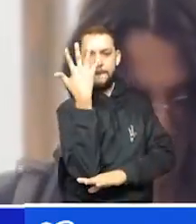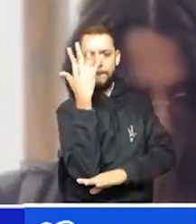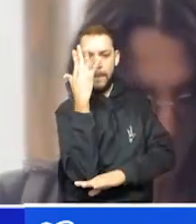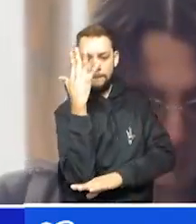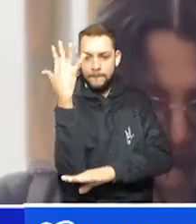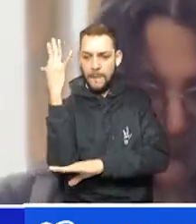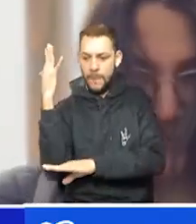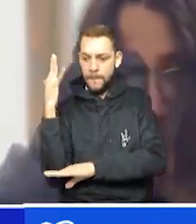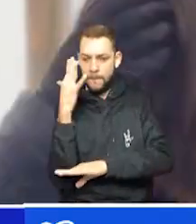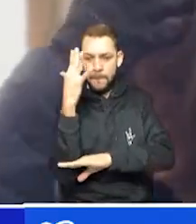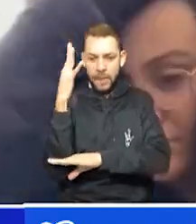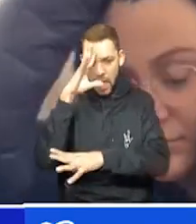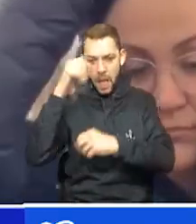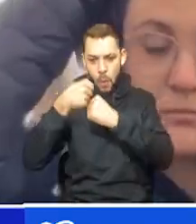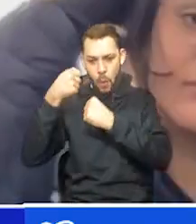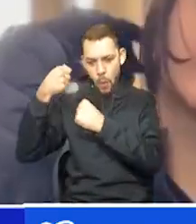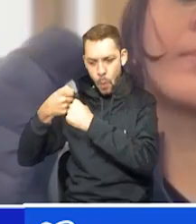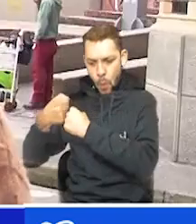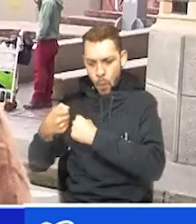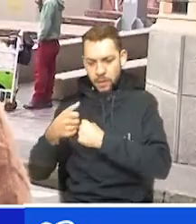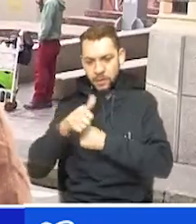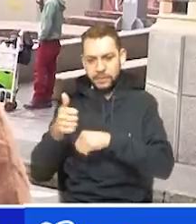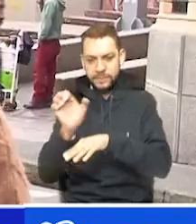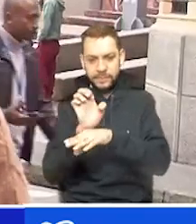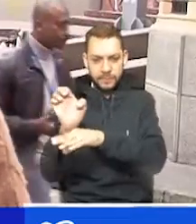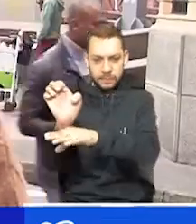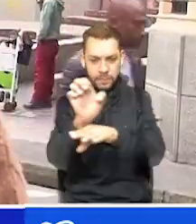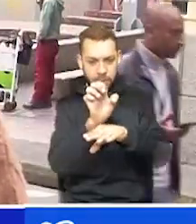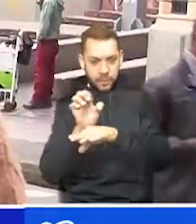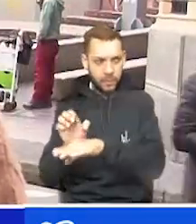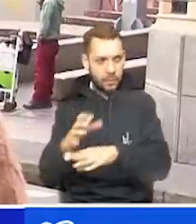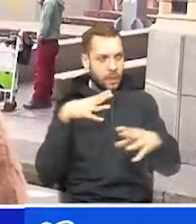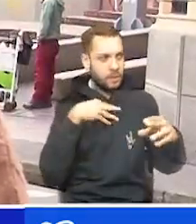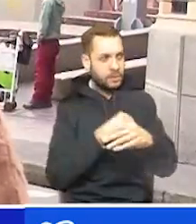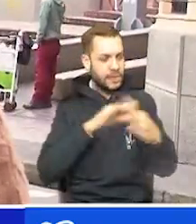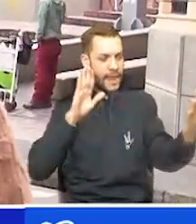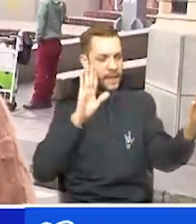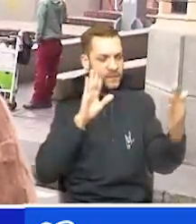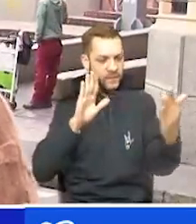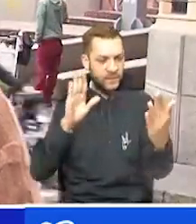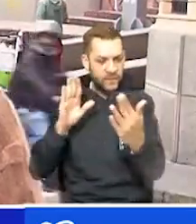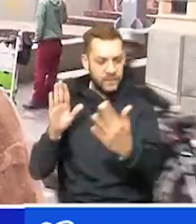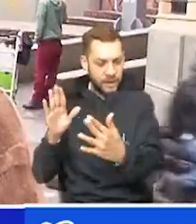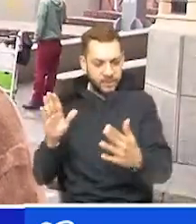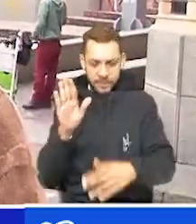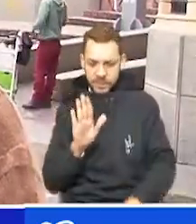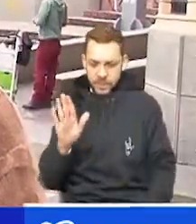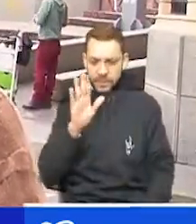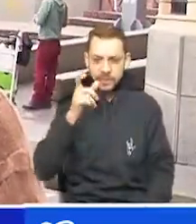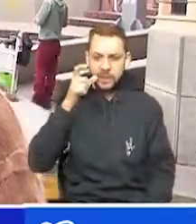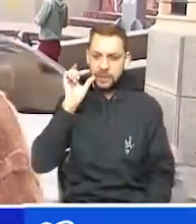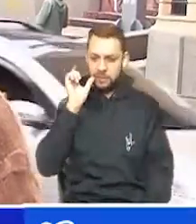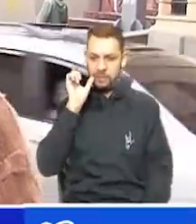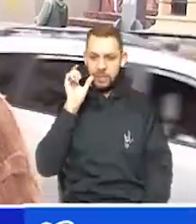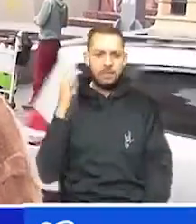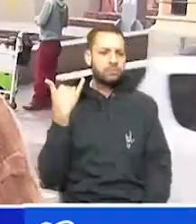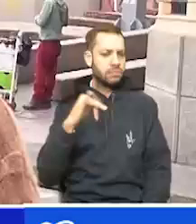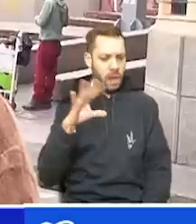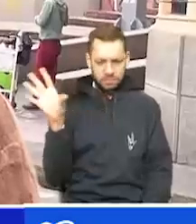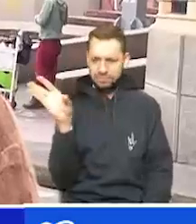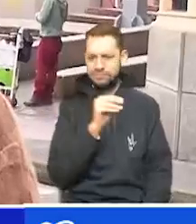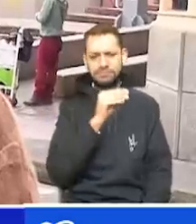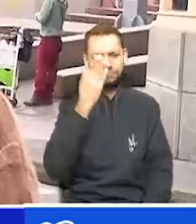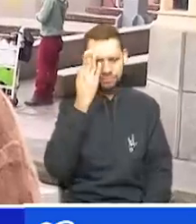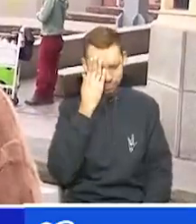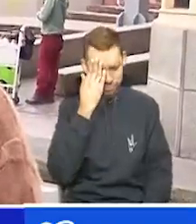convenio con otras entidades. Estamos trabajando en diferentes frentes en el departamento de Caldas. Nosotros estamos en este